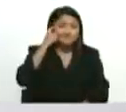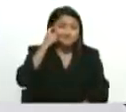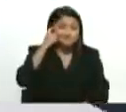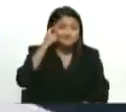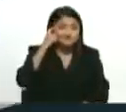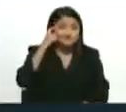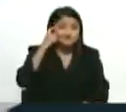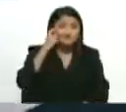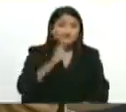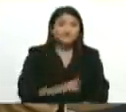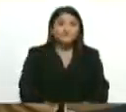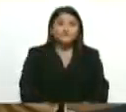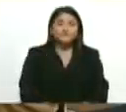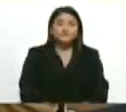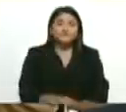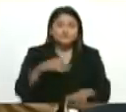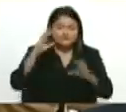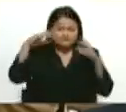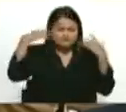delirante,